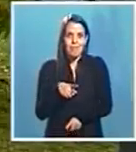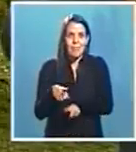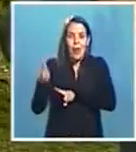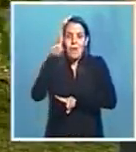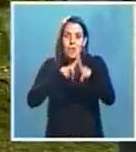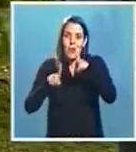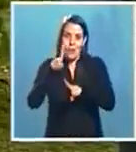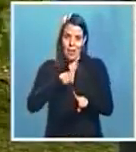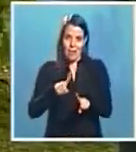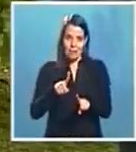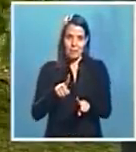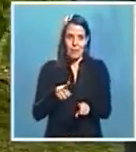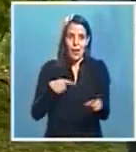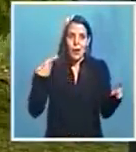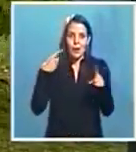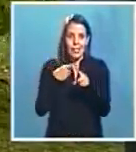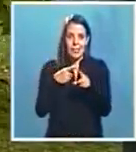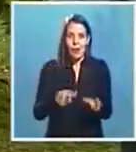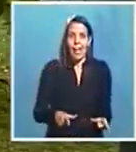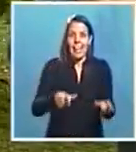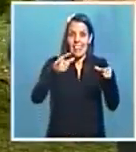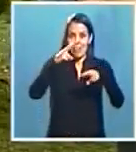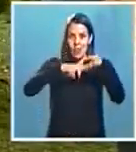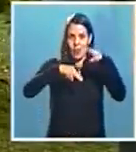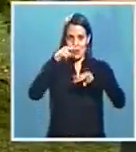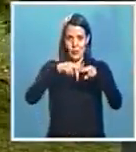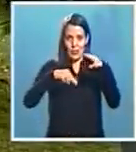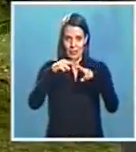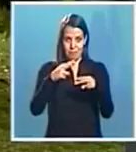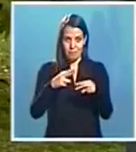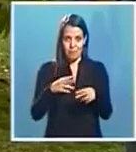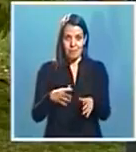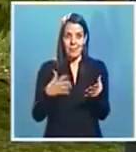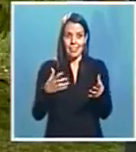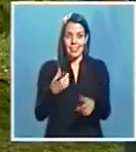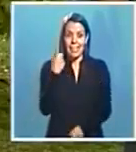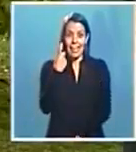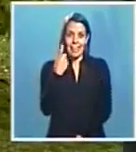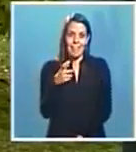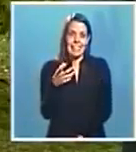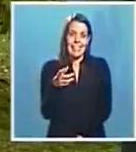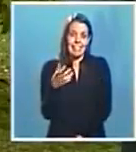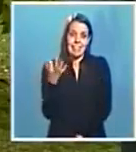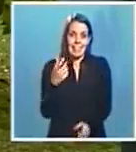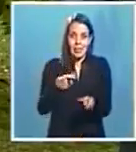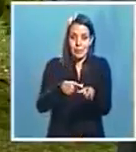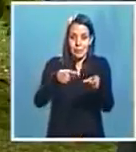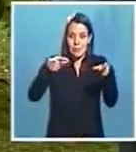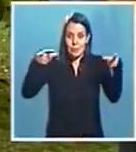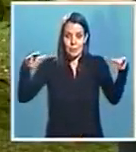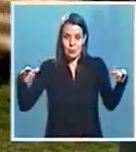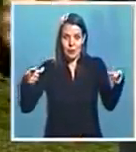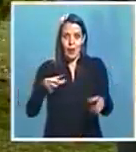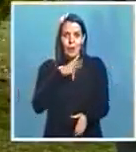casi nos condicionou para plantear un edificio moi alargado a lo largo de la calle Benigno Leo, que además se